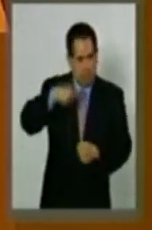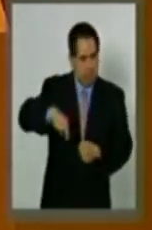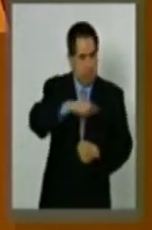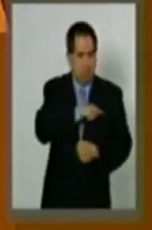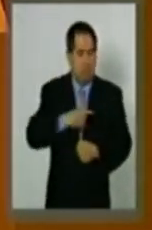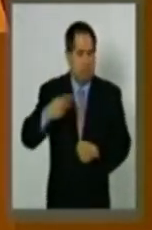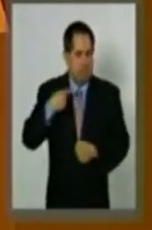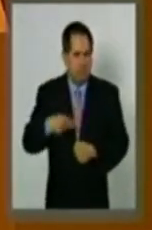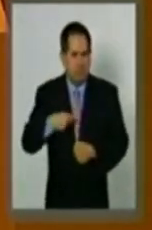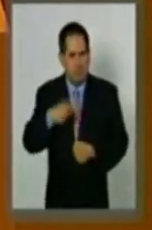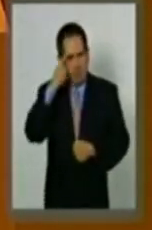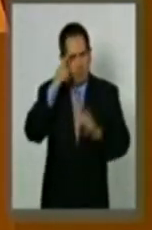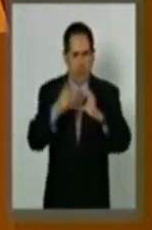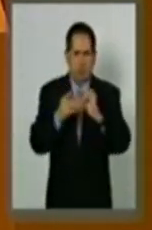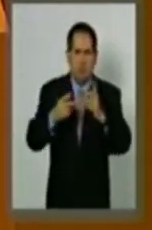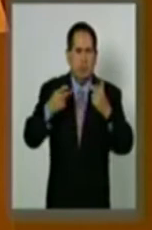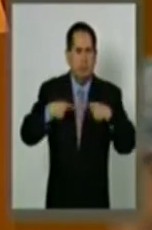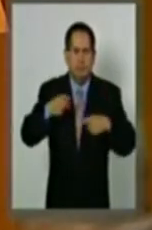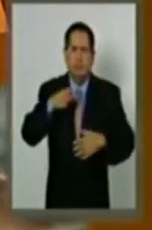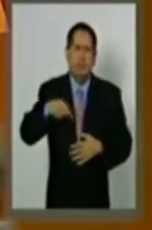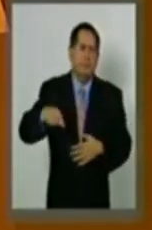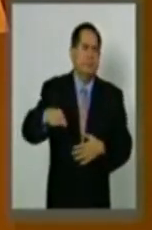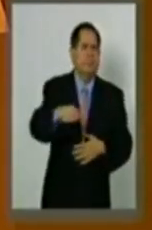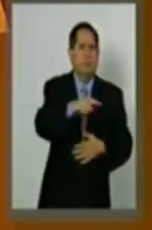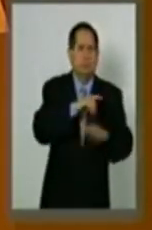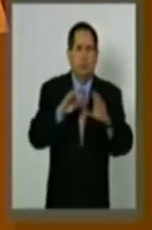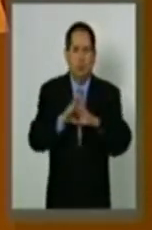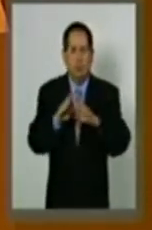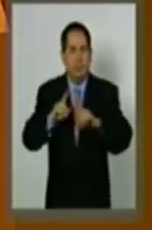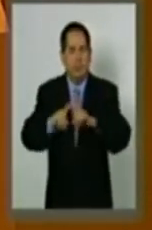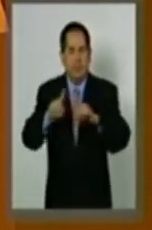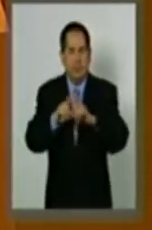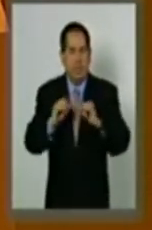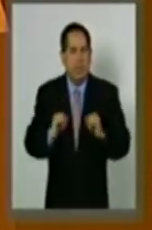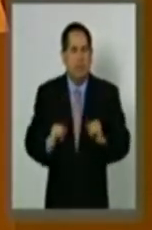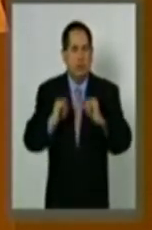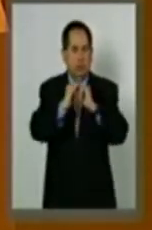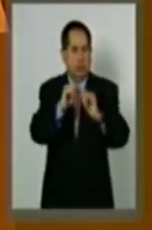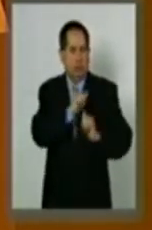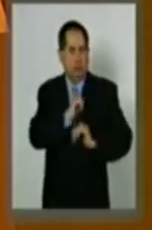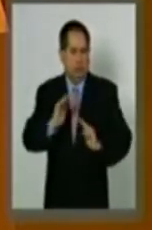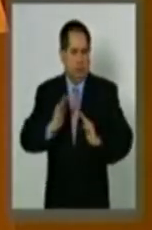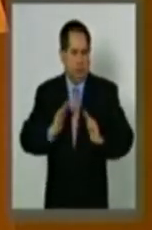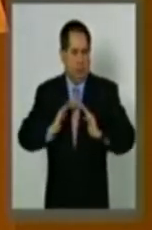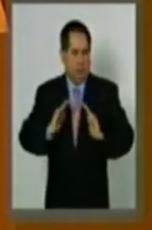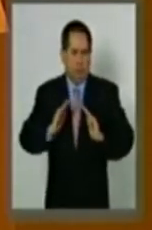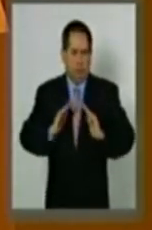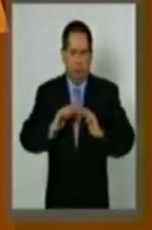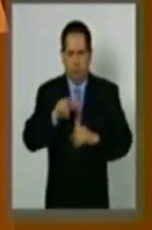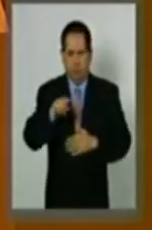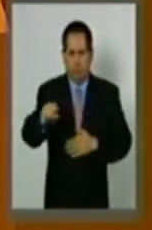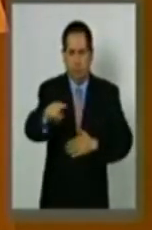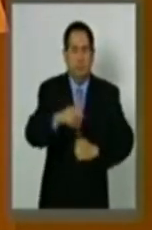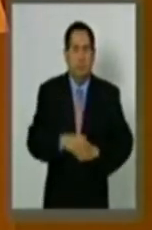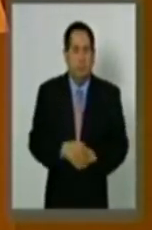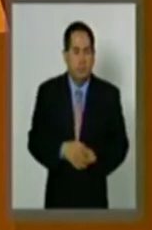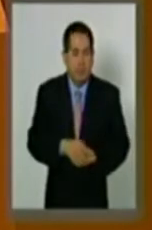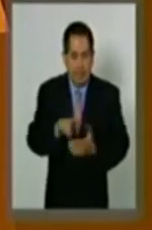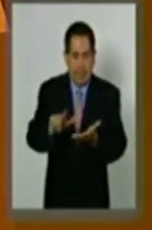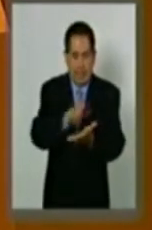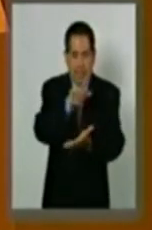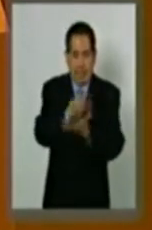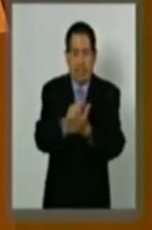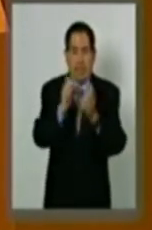población y para los propios integrantes de las instituciones militares de nuestro país. La Ley de Seguridad